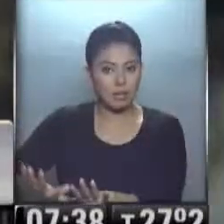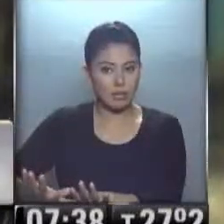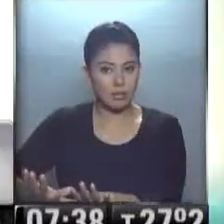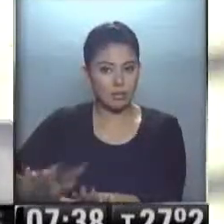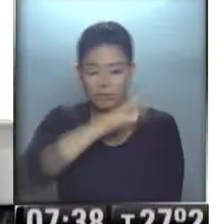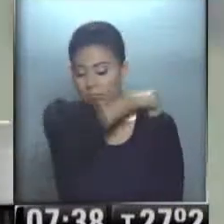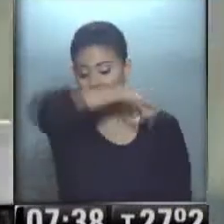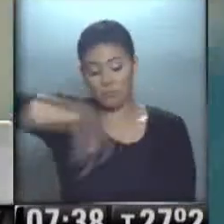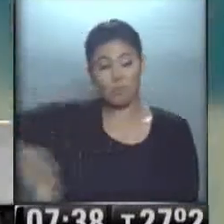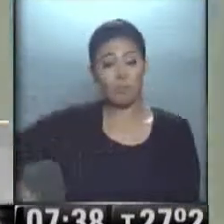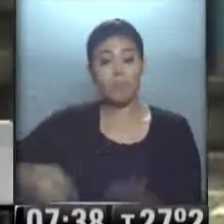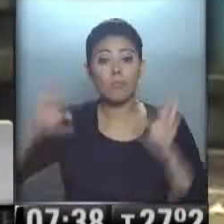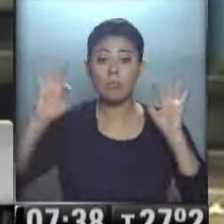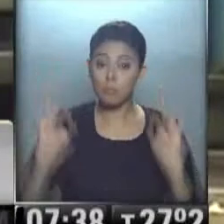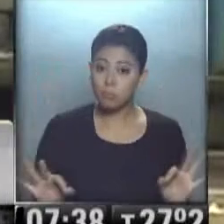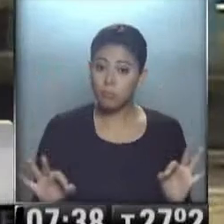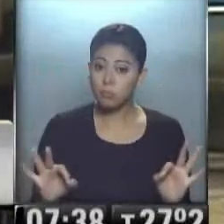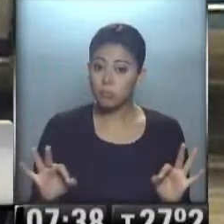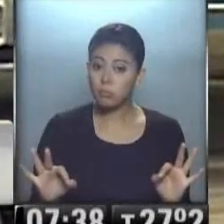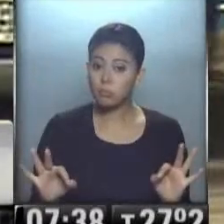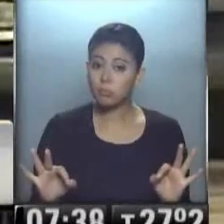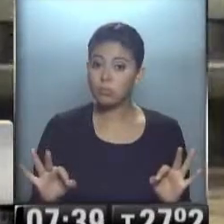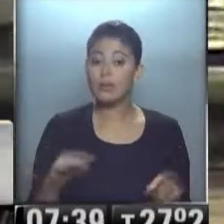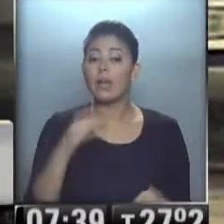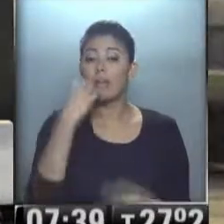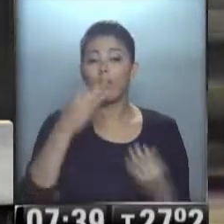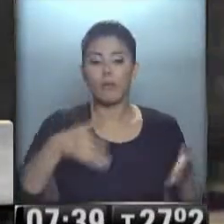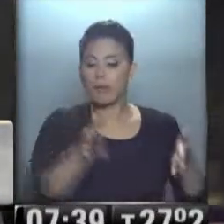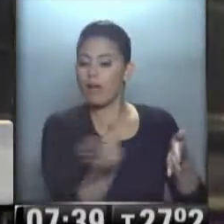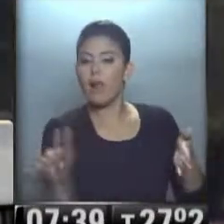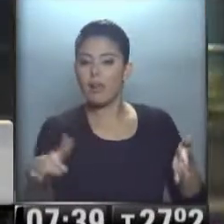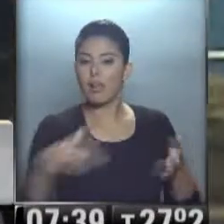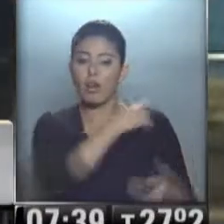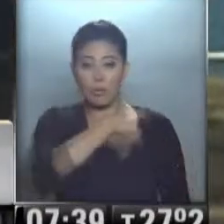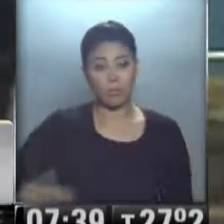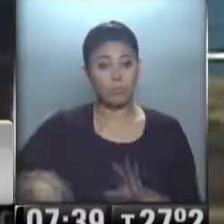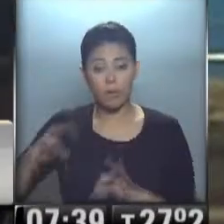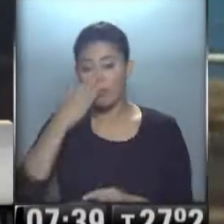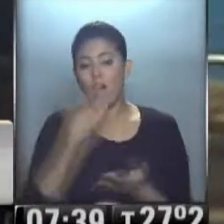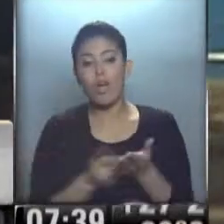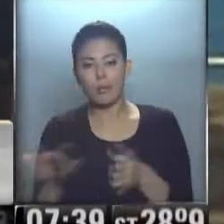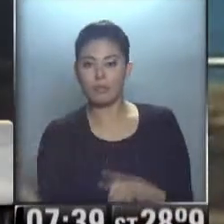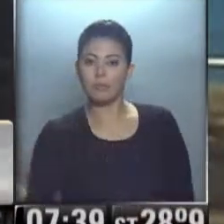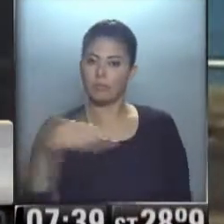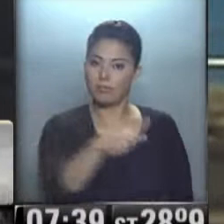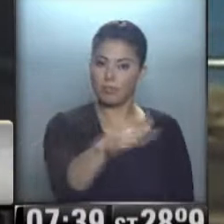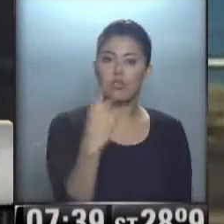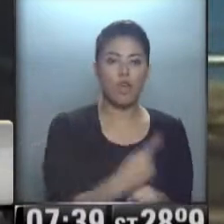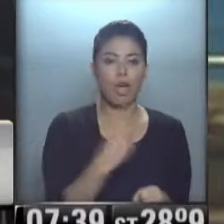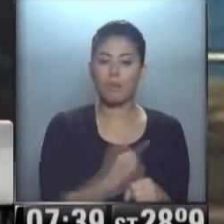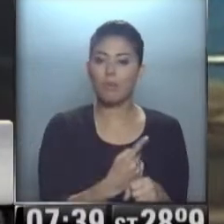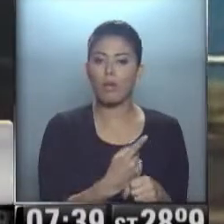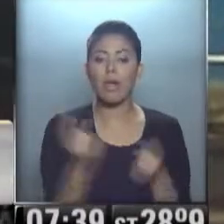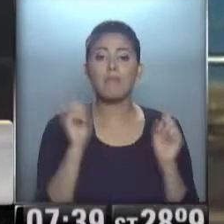colocarse el cinturón de seguridad dice así ciencia de banquinas colocarse el cinturón de seguridad y retomar la marcha porque es muy peligroso